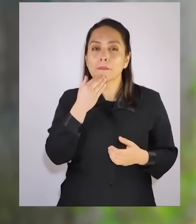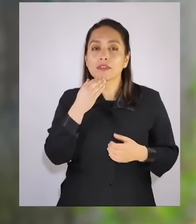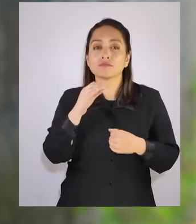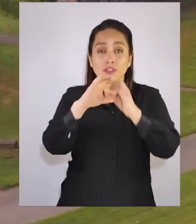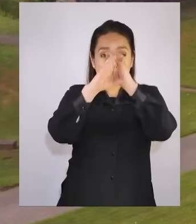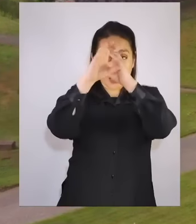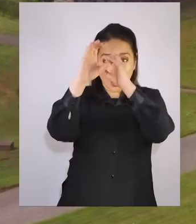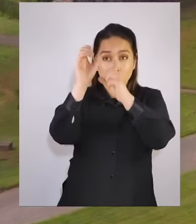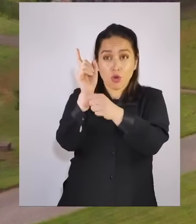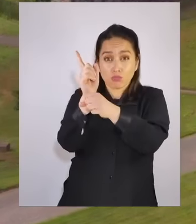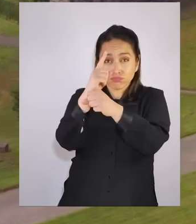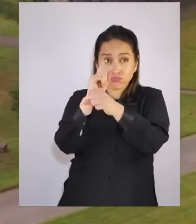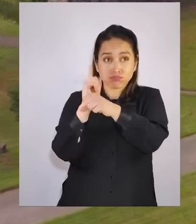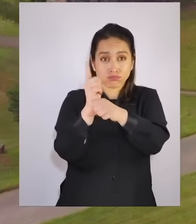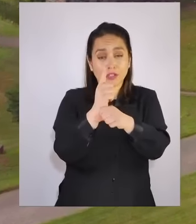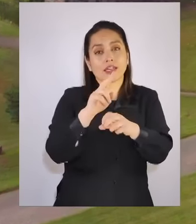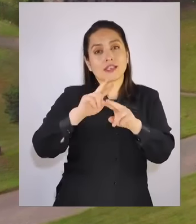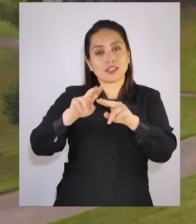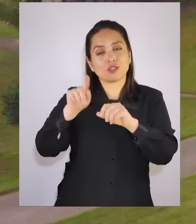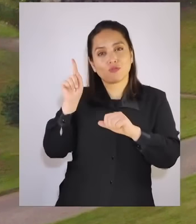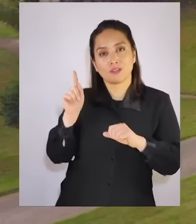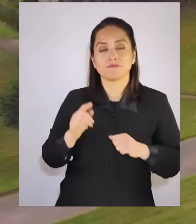instaló allá.